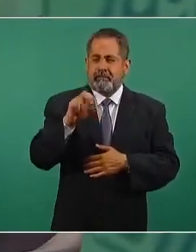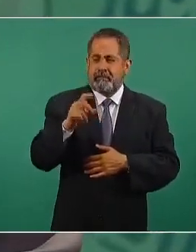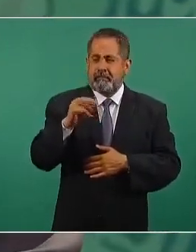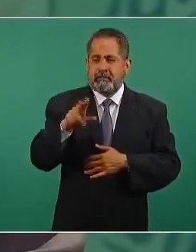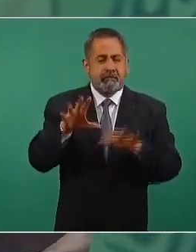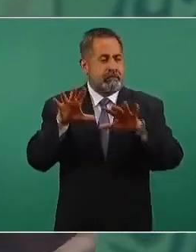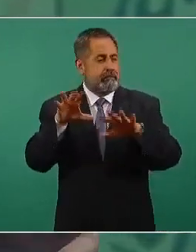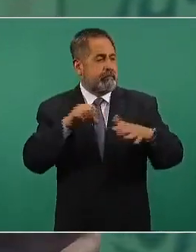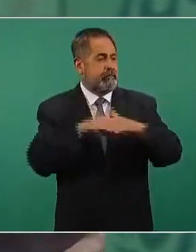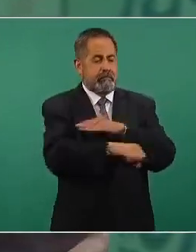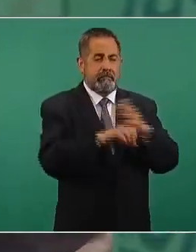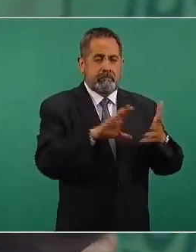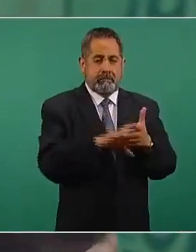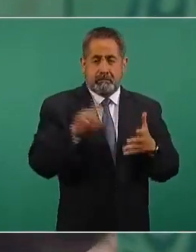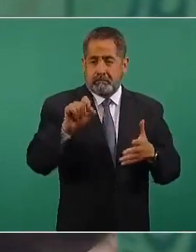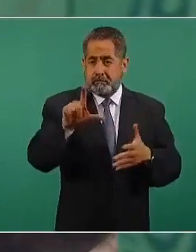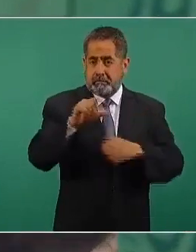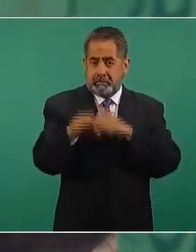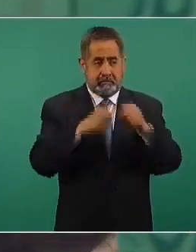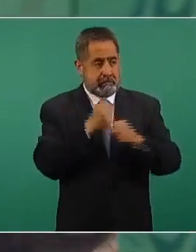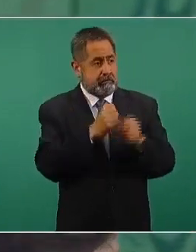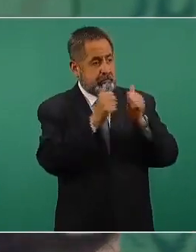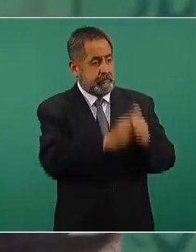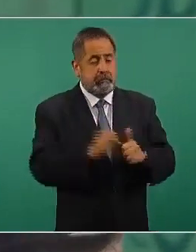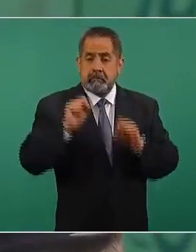años sin sentencia.